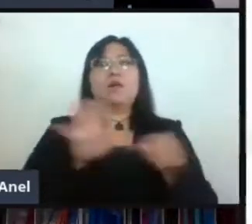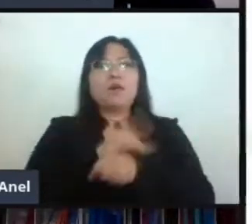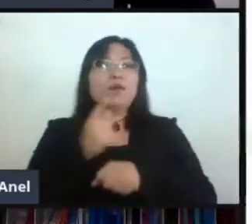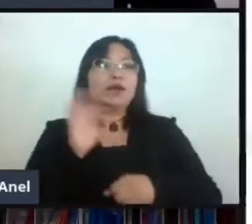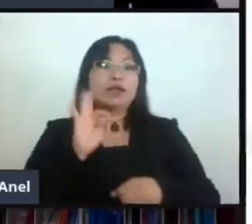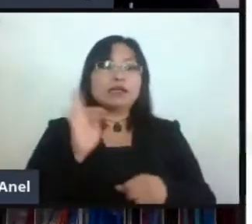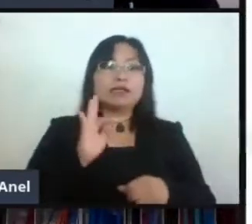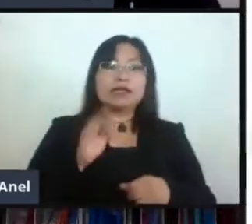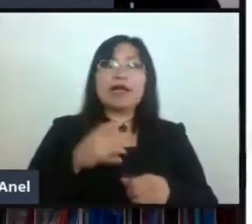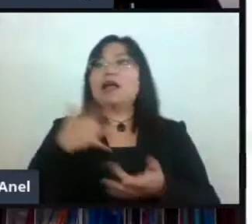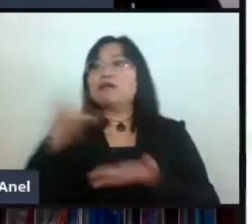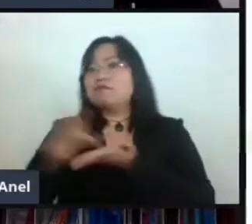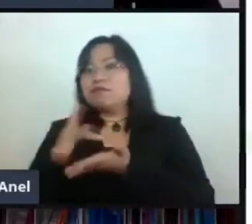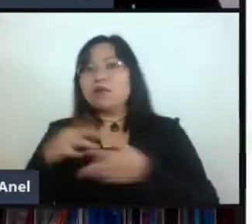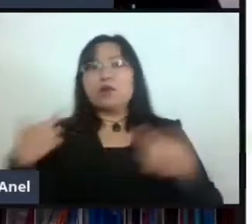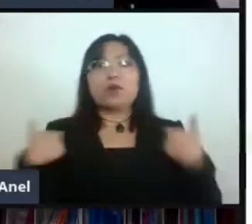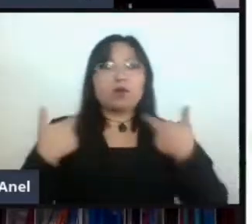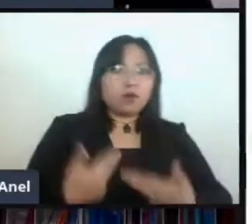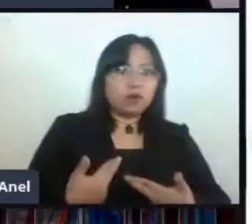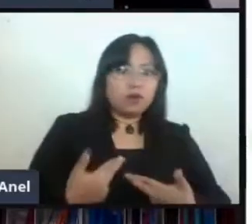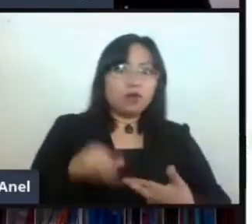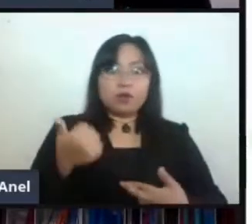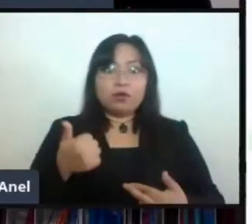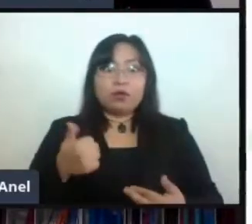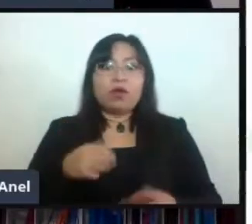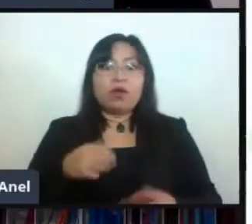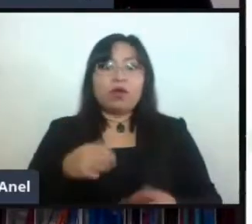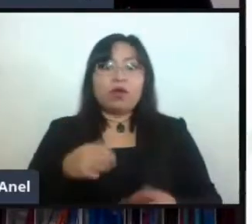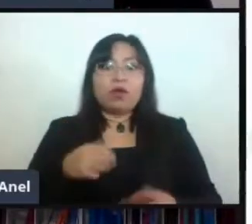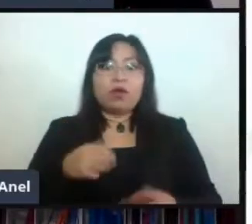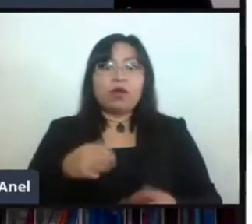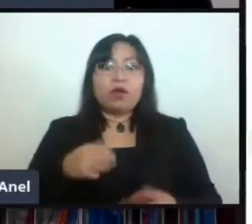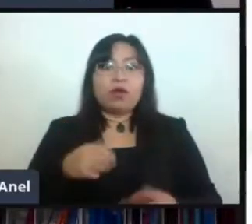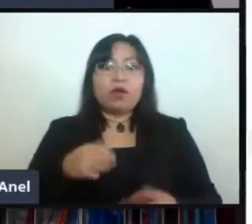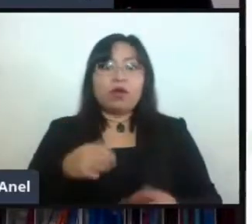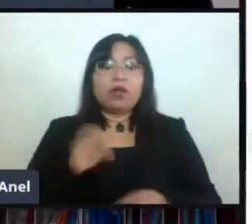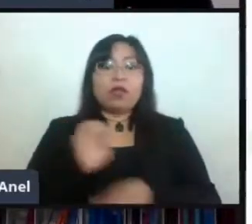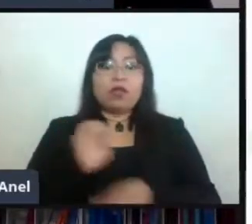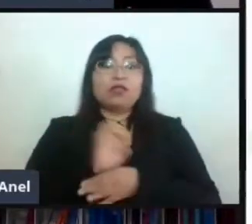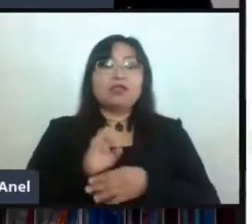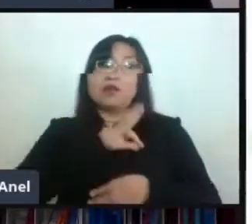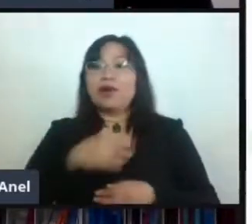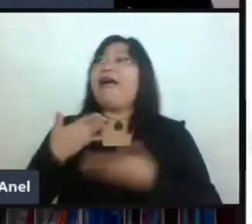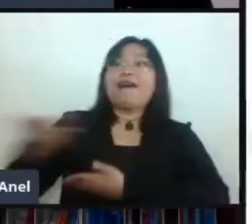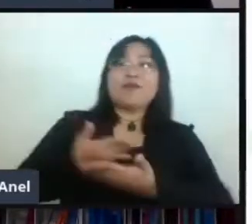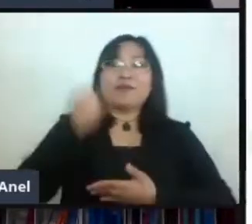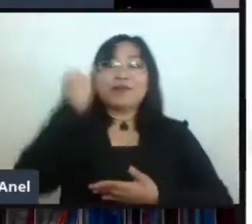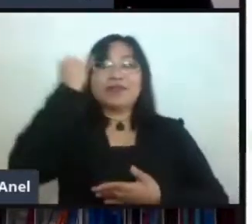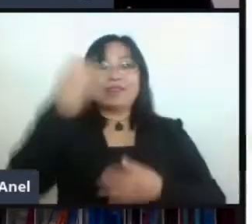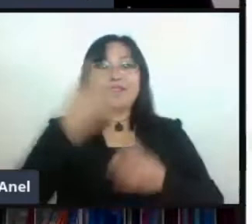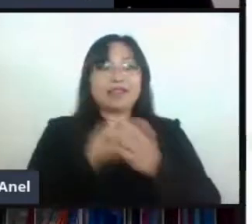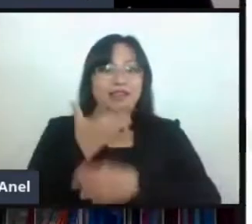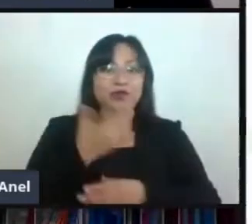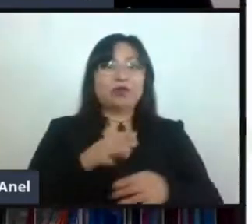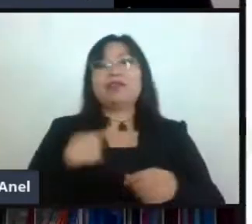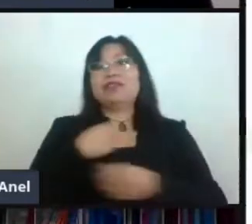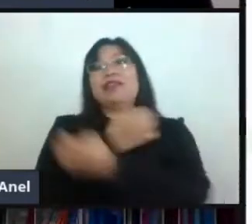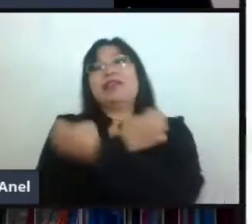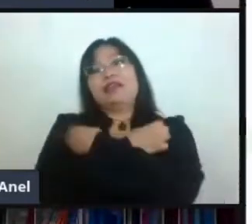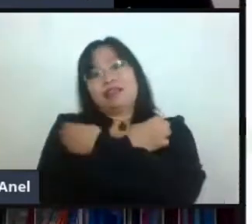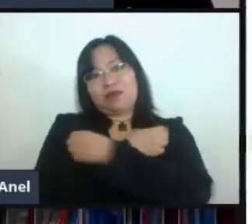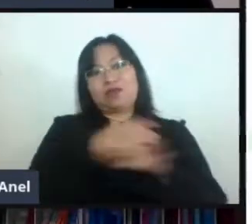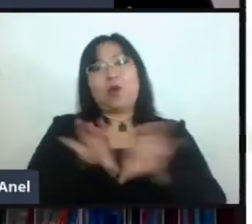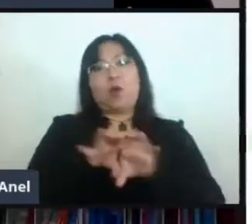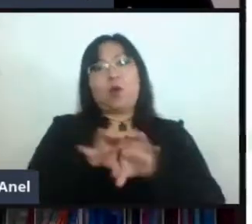pongamos a la mesa nuestros mejores oficios como educadores y estaremos haciendo